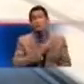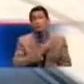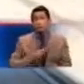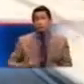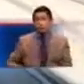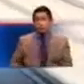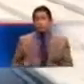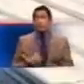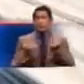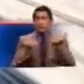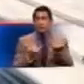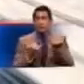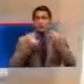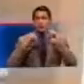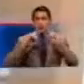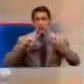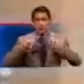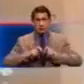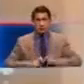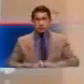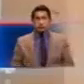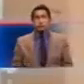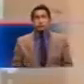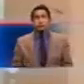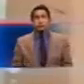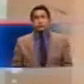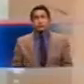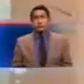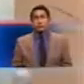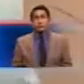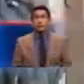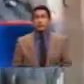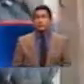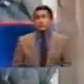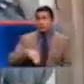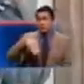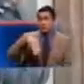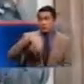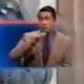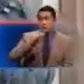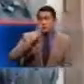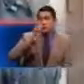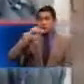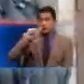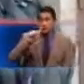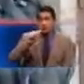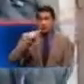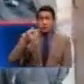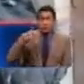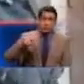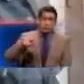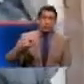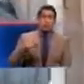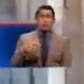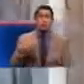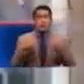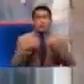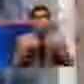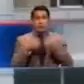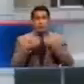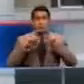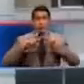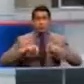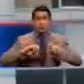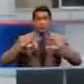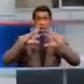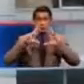envió a la corte Nacional de Justicia La magistrada María Fernanda Castro de la unidad especial en delitos de corrupción y crimen